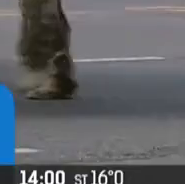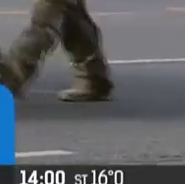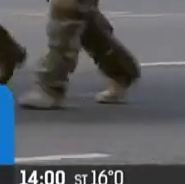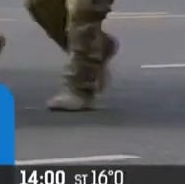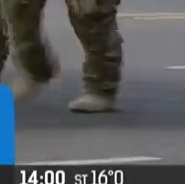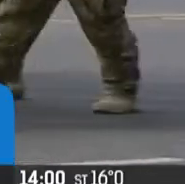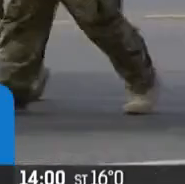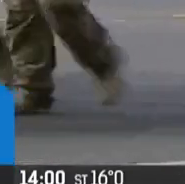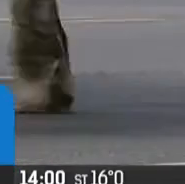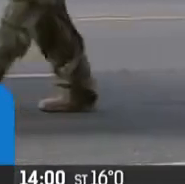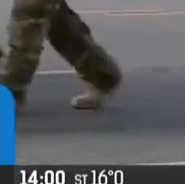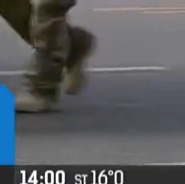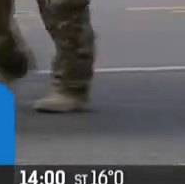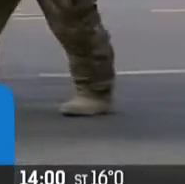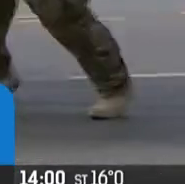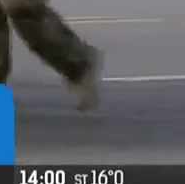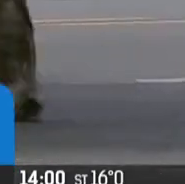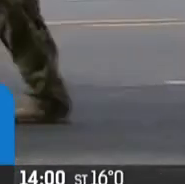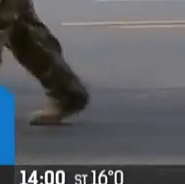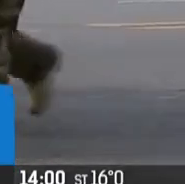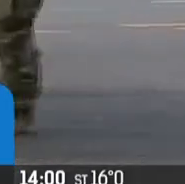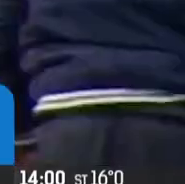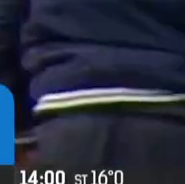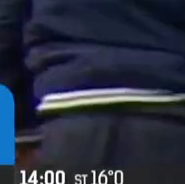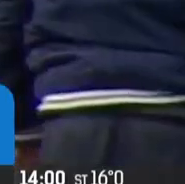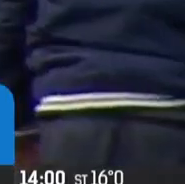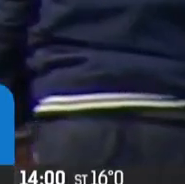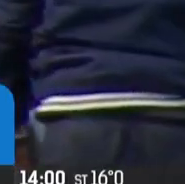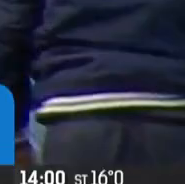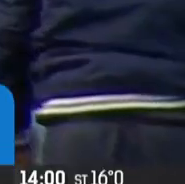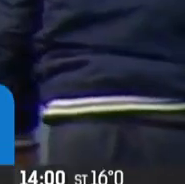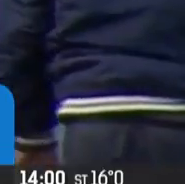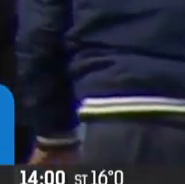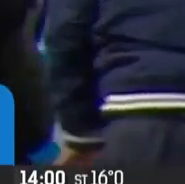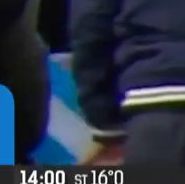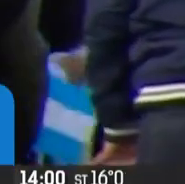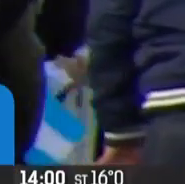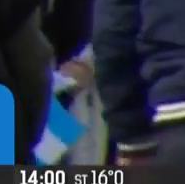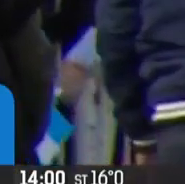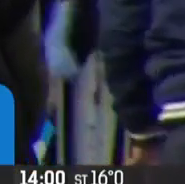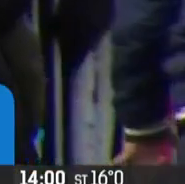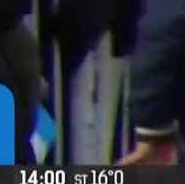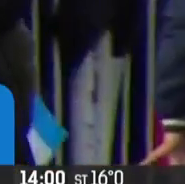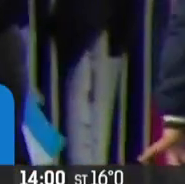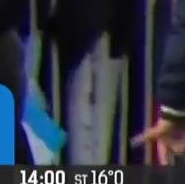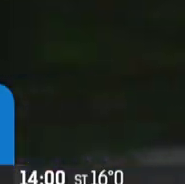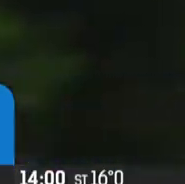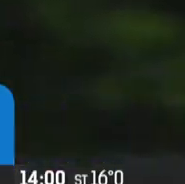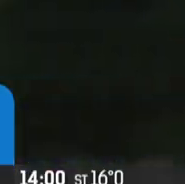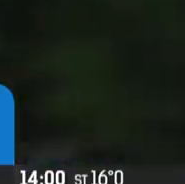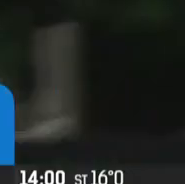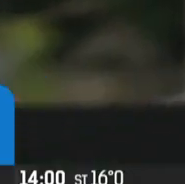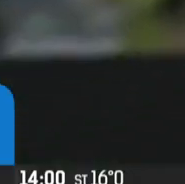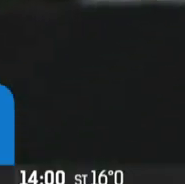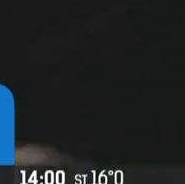la fuerza policial de seguridad de la ciudad autónoma de buenos aires comienza efectivos del